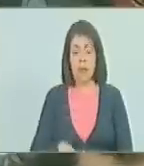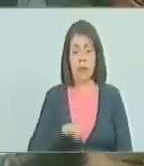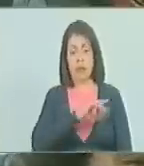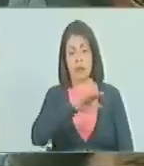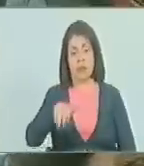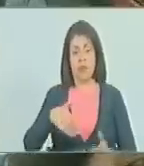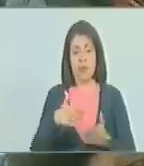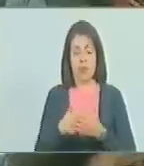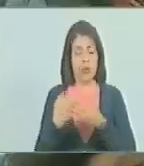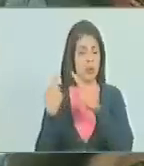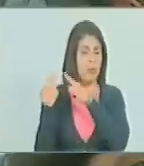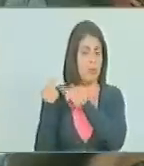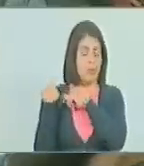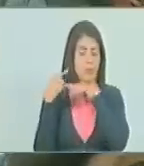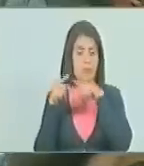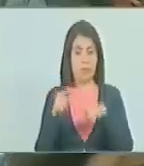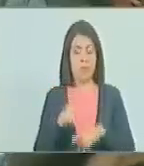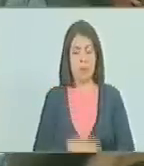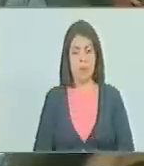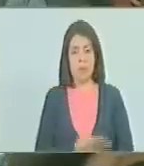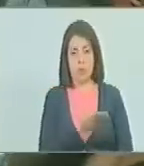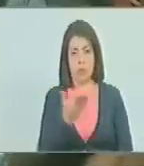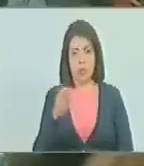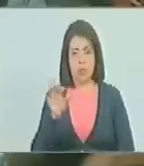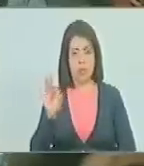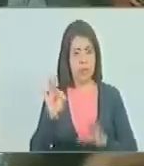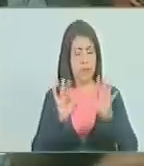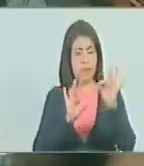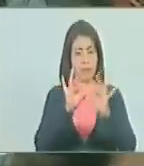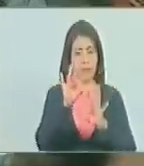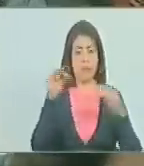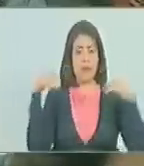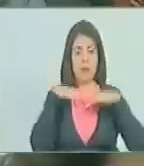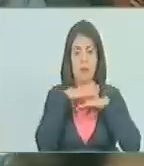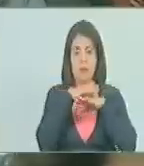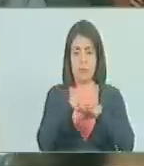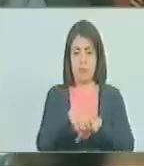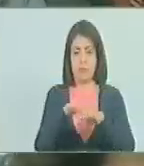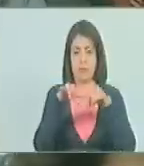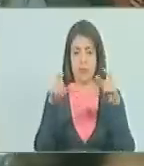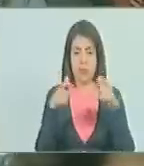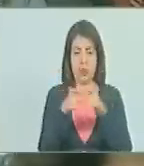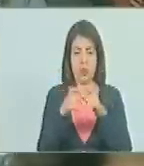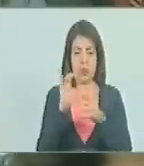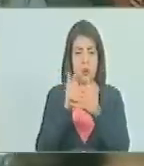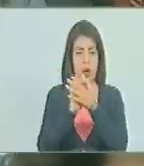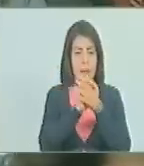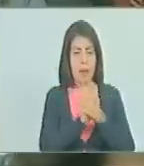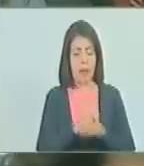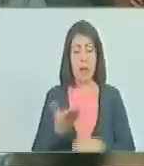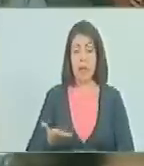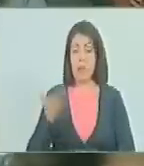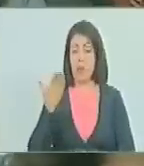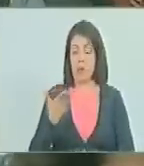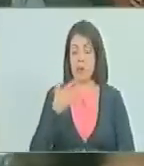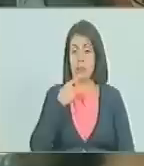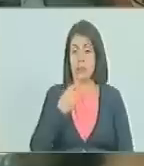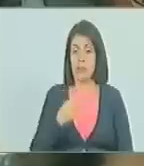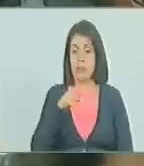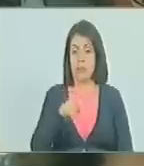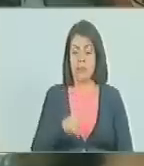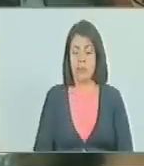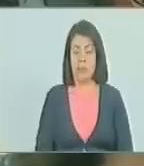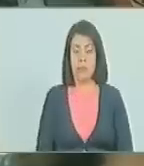toda esa delegación que ustedes han seleccionado para que integren este grupo de amistad. Es importante señalar,